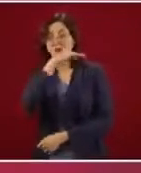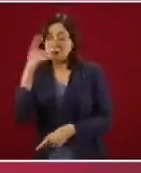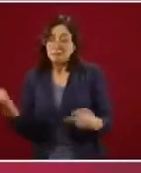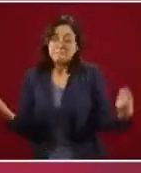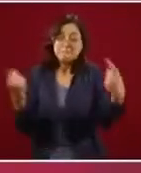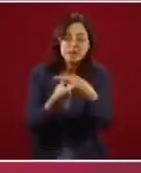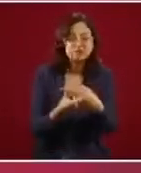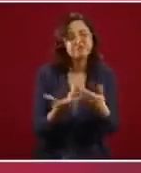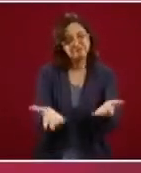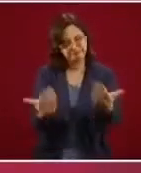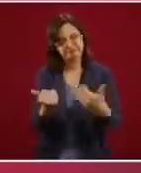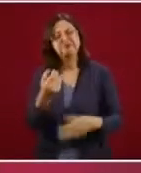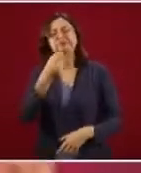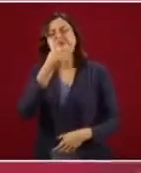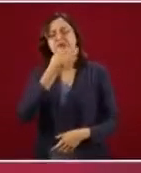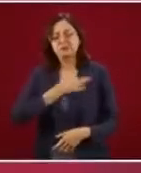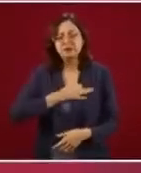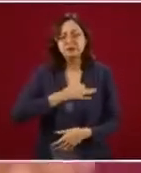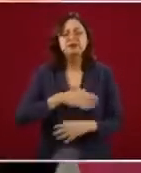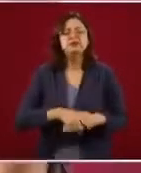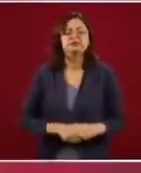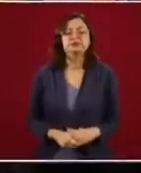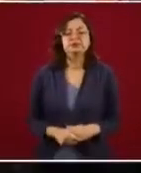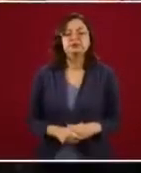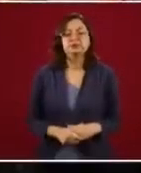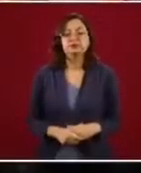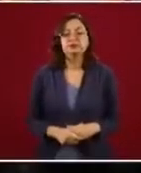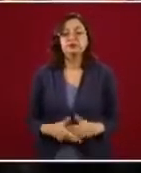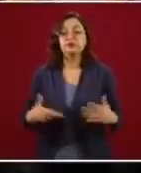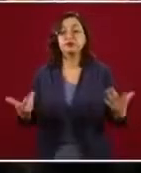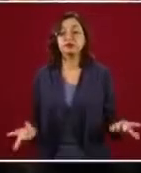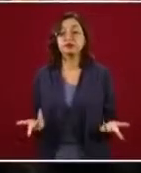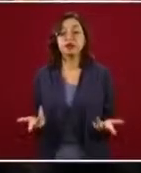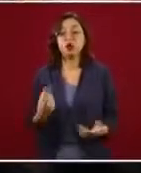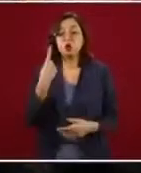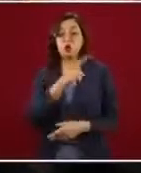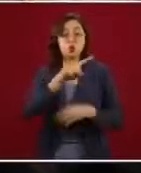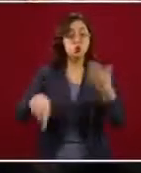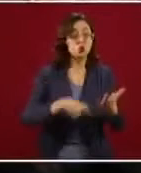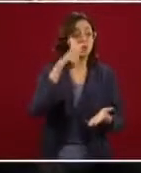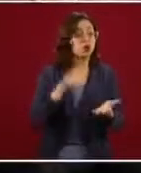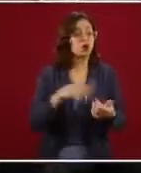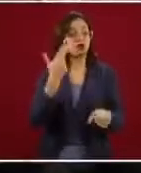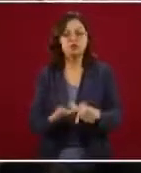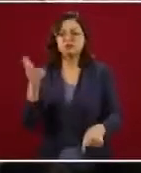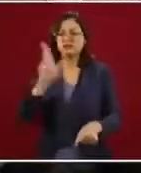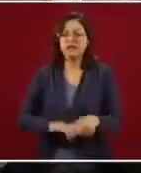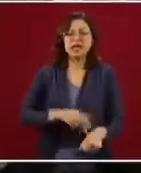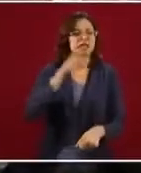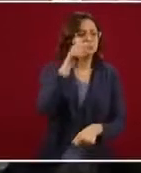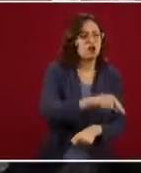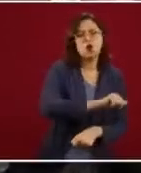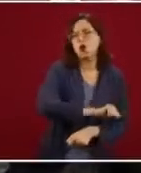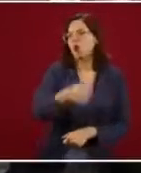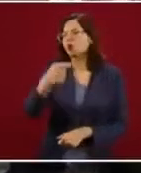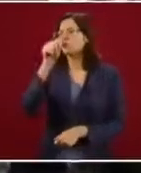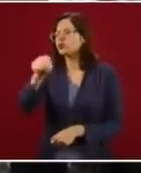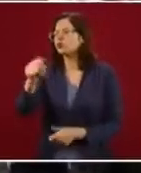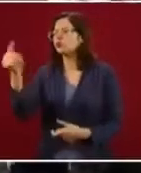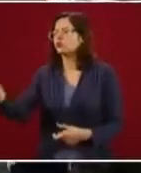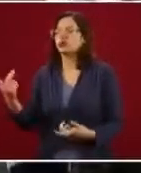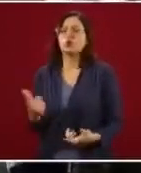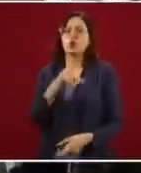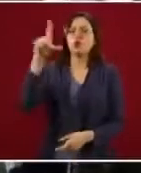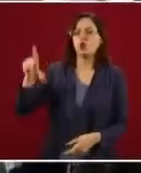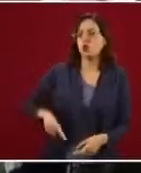gratuitos. Y si localmente en un hospital, en este o en cualquier otro, se dice es culpa del